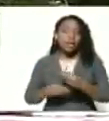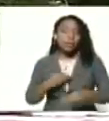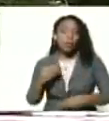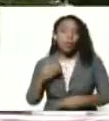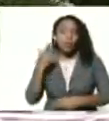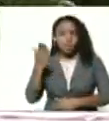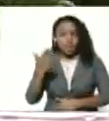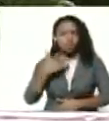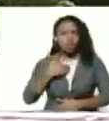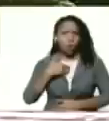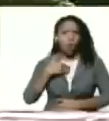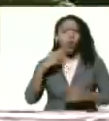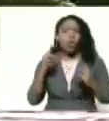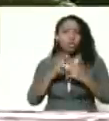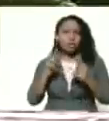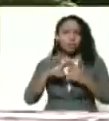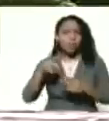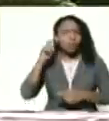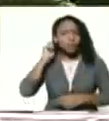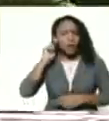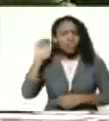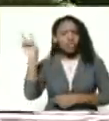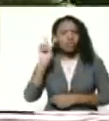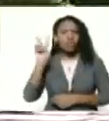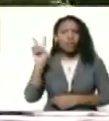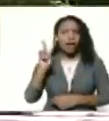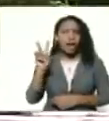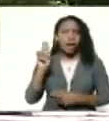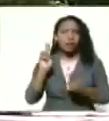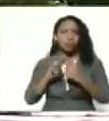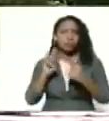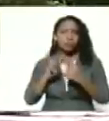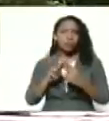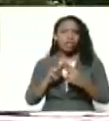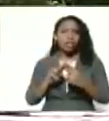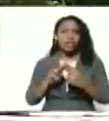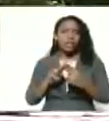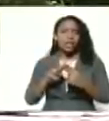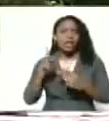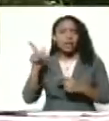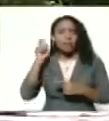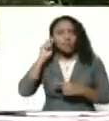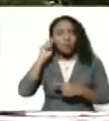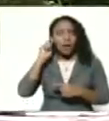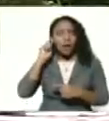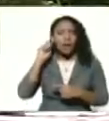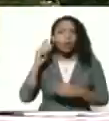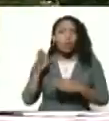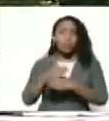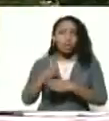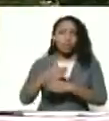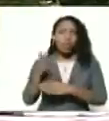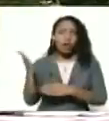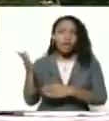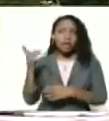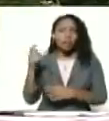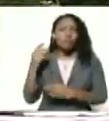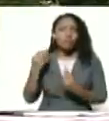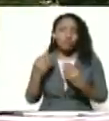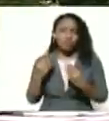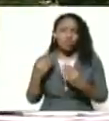yo conocimos a una gran feminista venezolana, luchadora revolucionaria, que fue Nora Castañeda, militamos con ella, compartimos con ella.